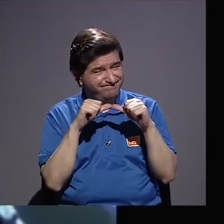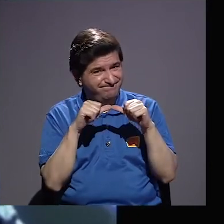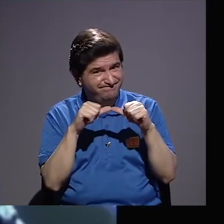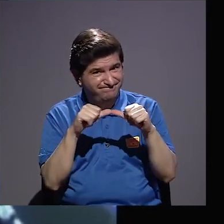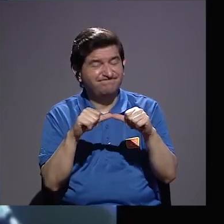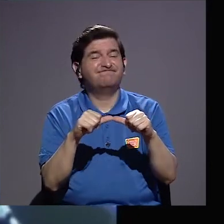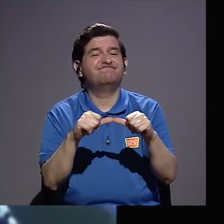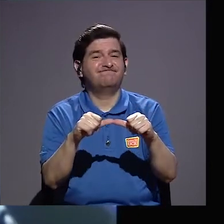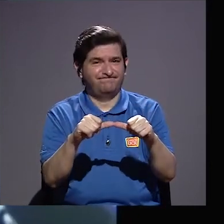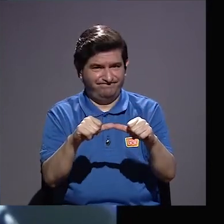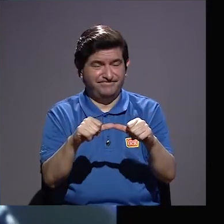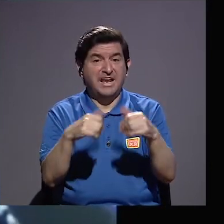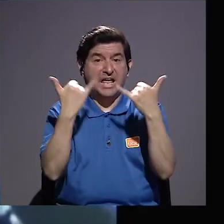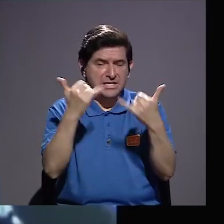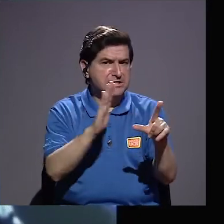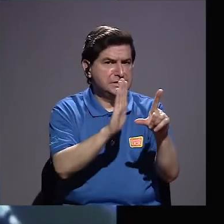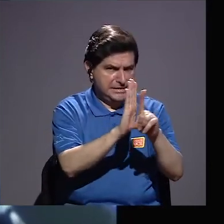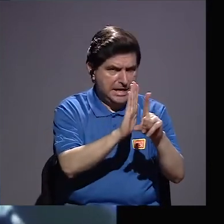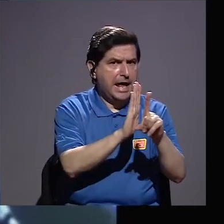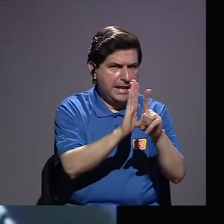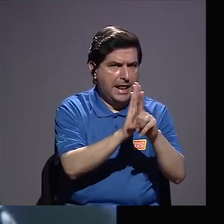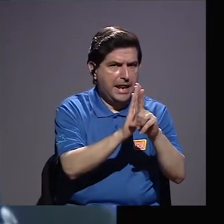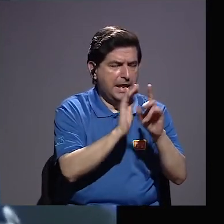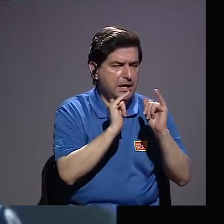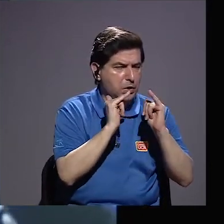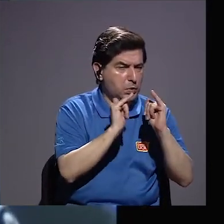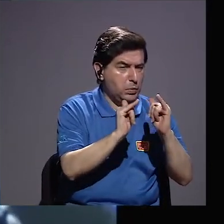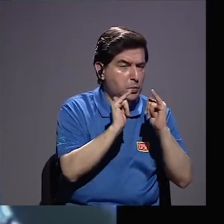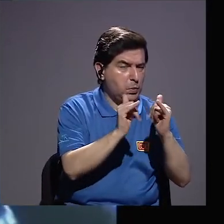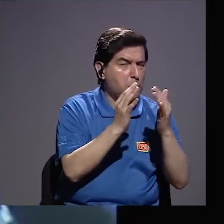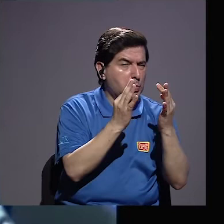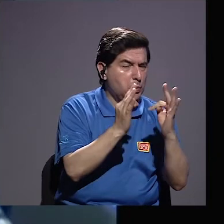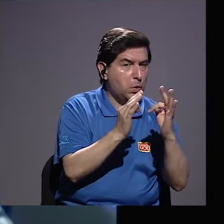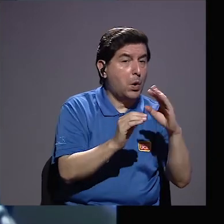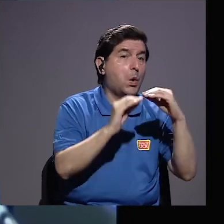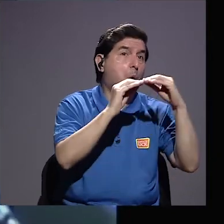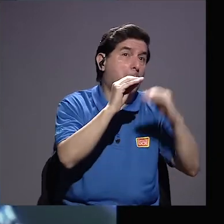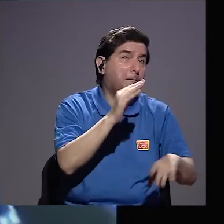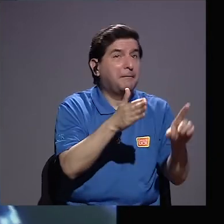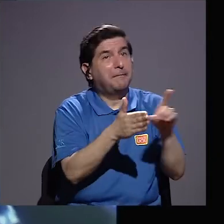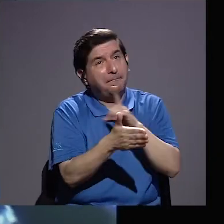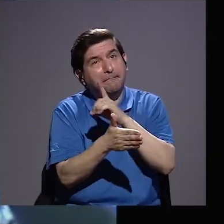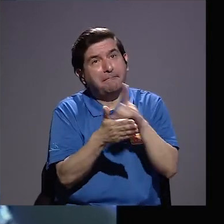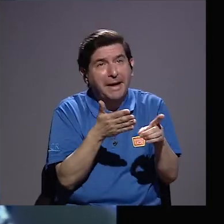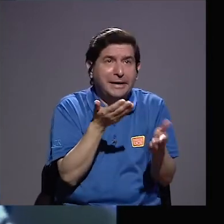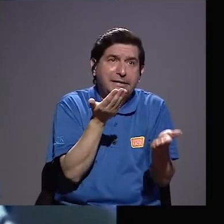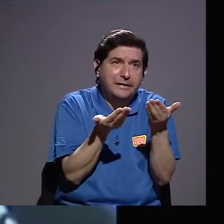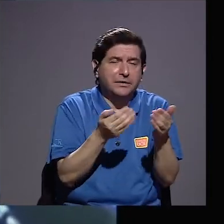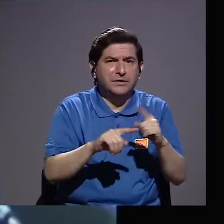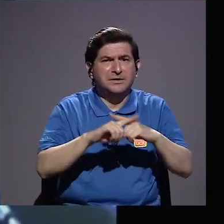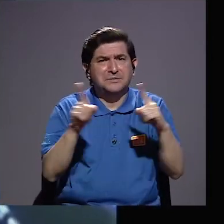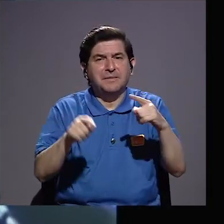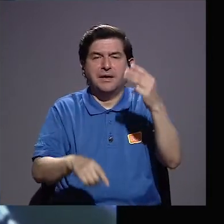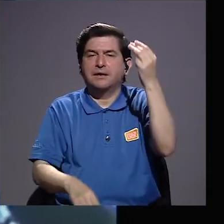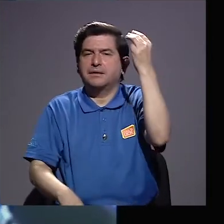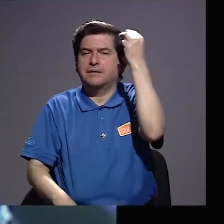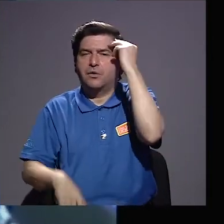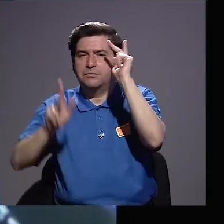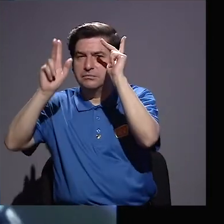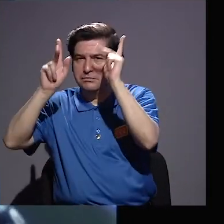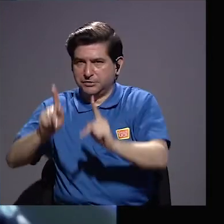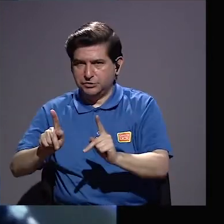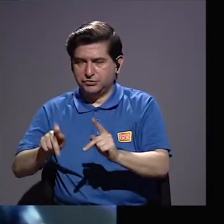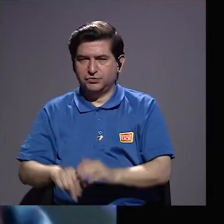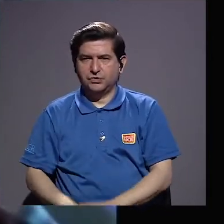sigue siendo, aunque ya las leyes son más igualitarias o menos discriminatorias, en la mentalidad